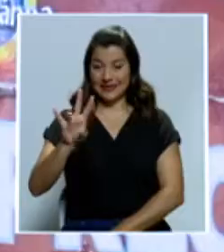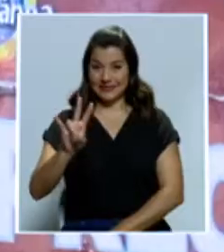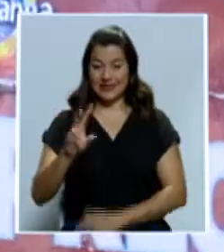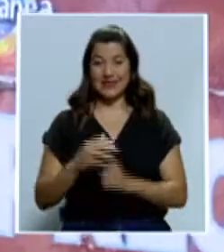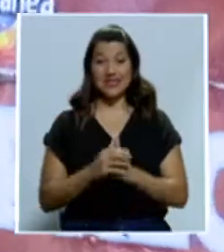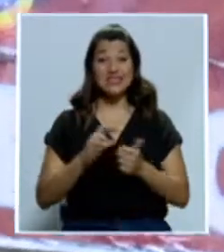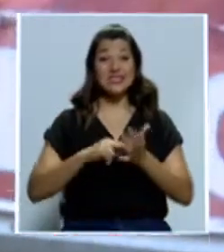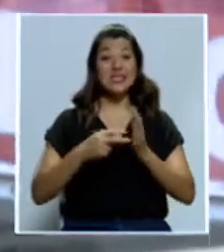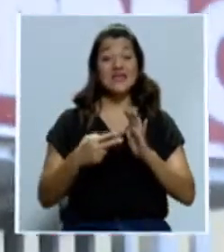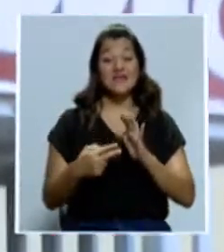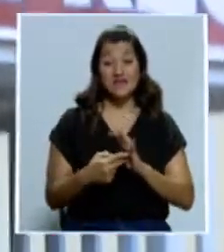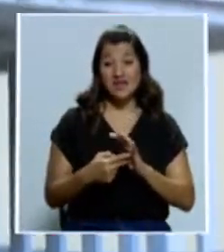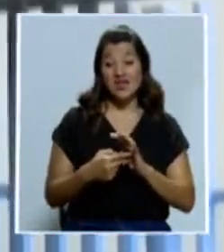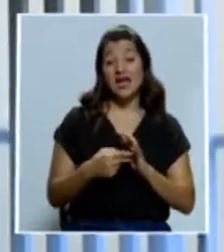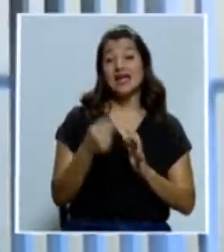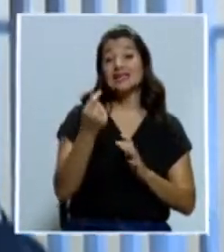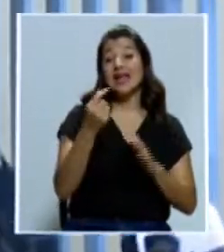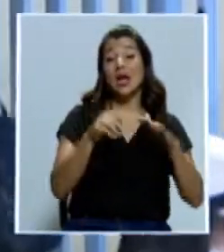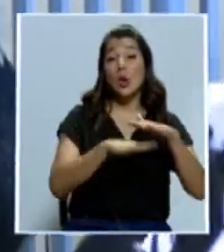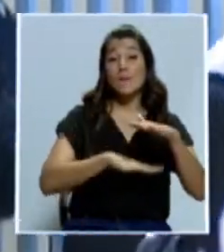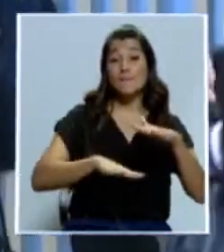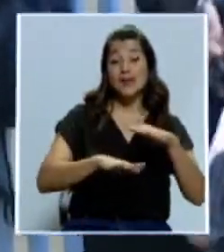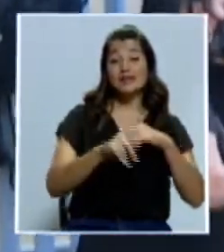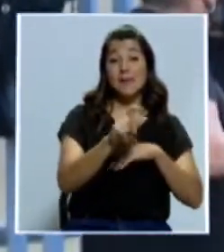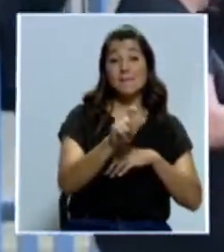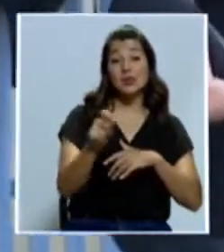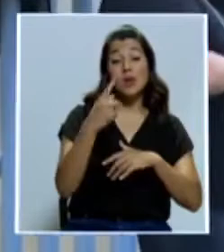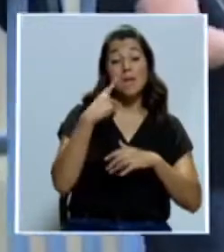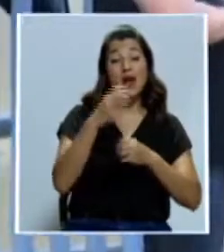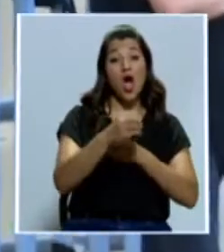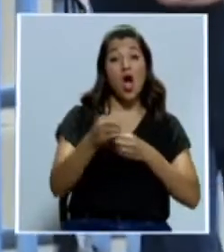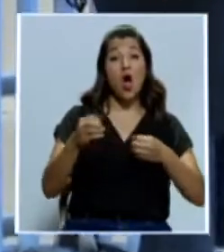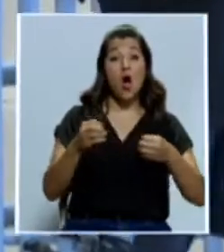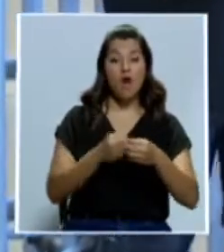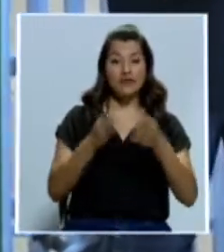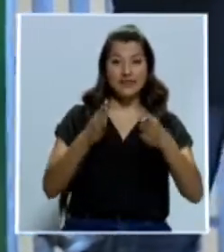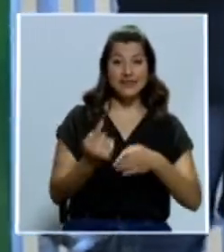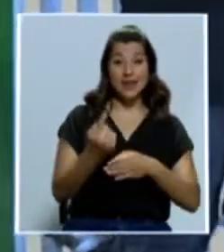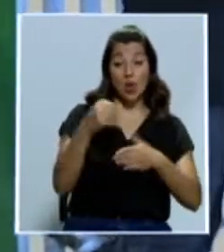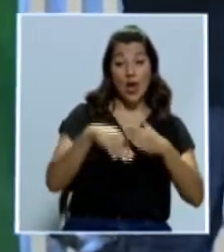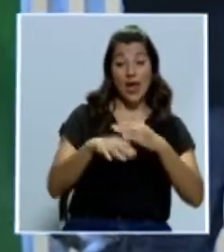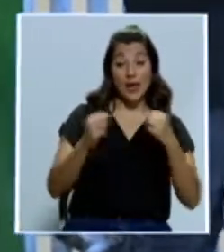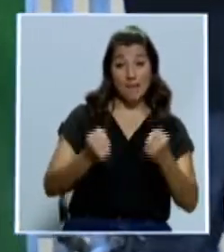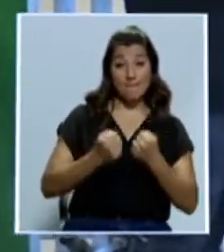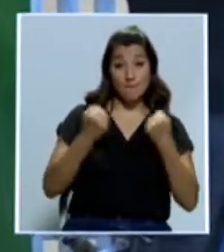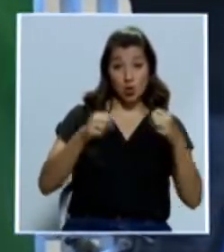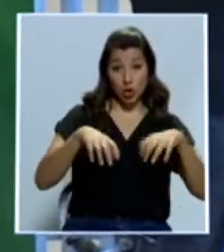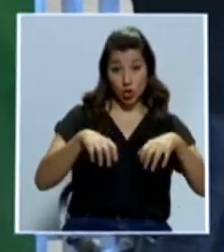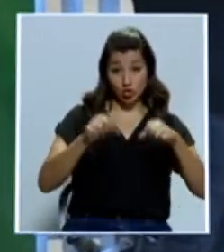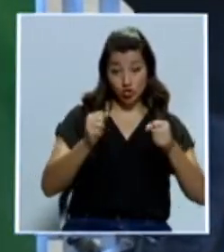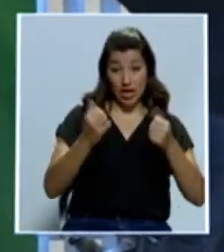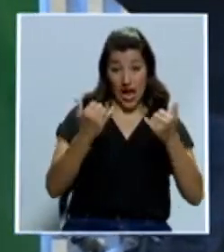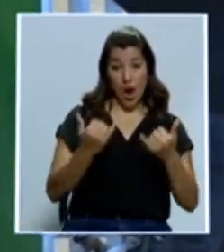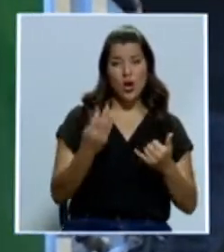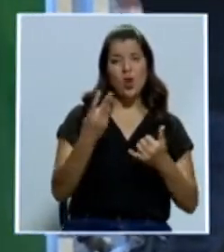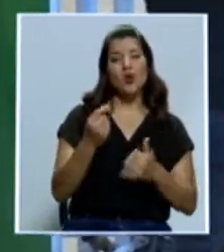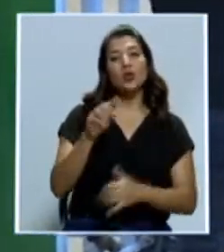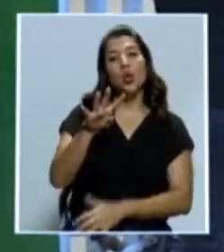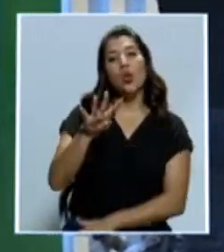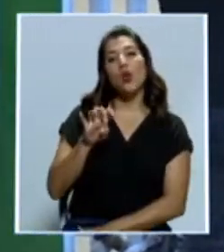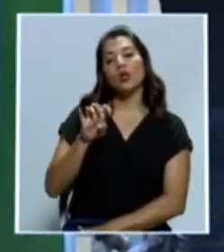7337, es decir, equivalente al salario base mensual del oficinista 1 del Poder Judicial, que actualmente corresponde a